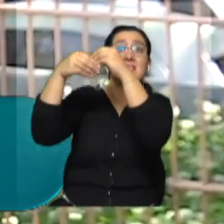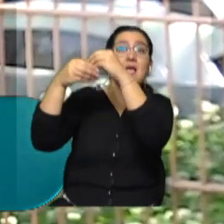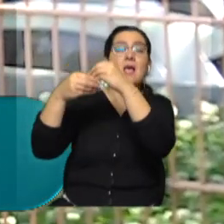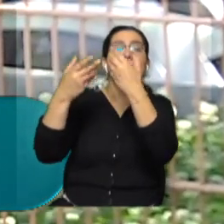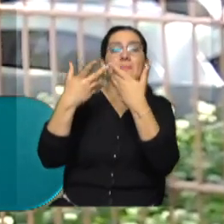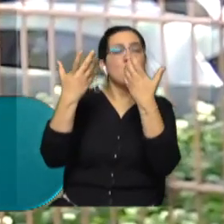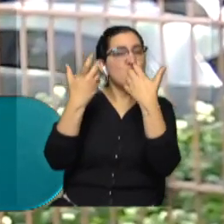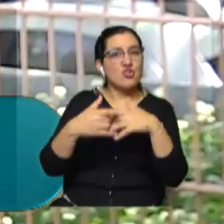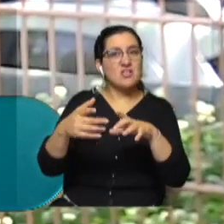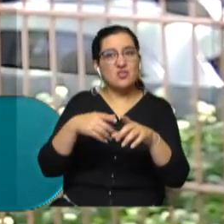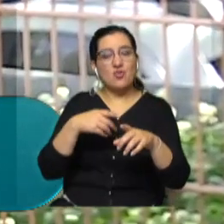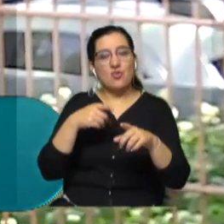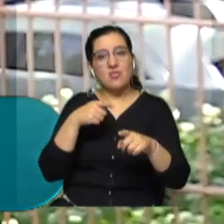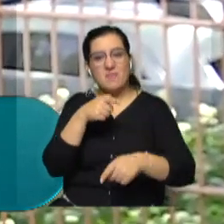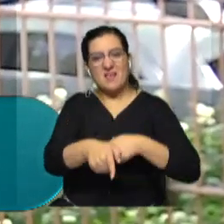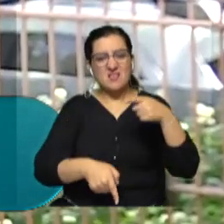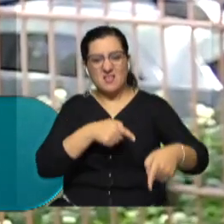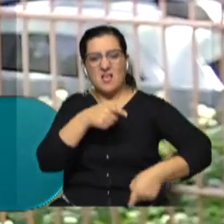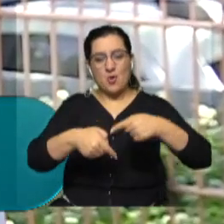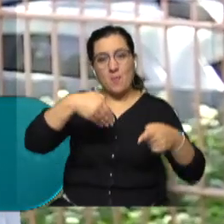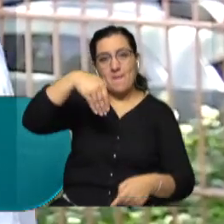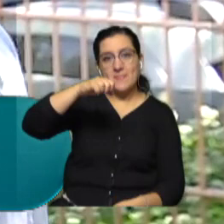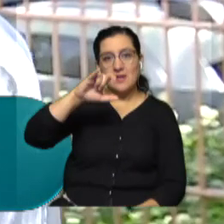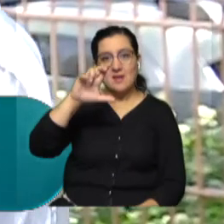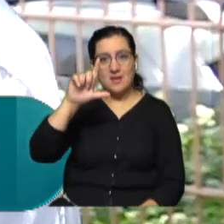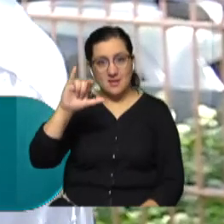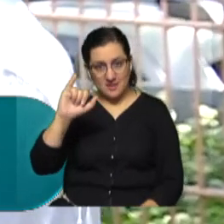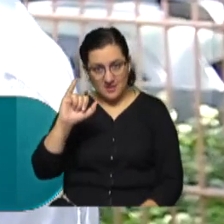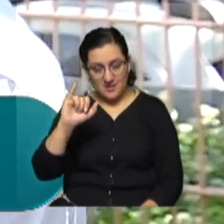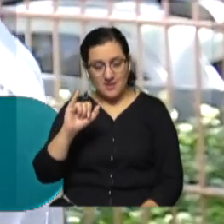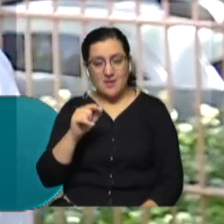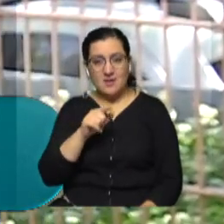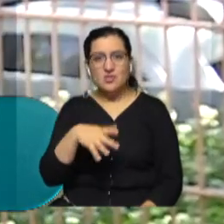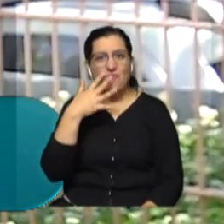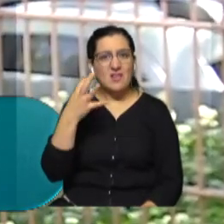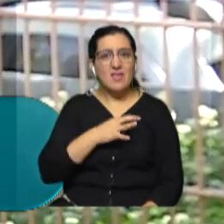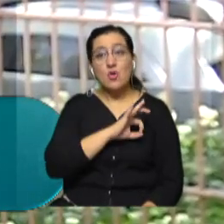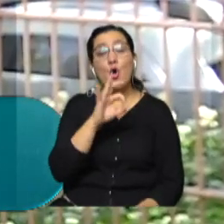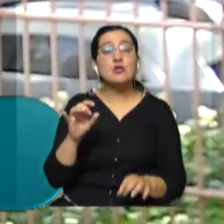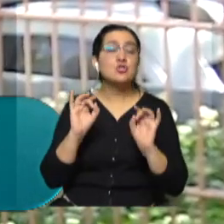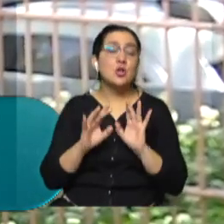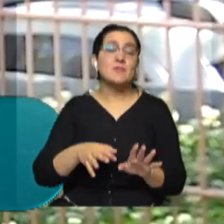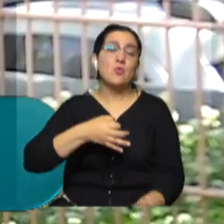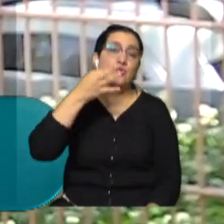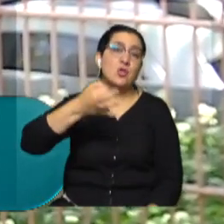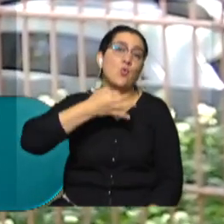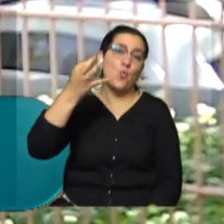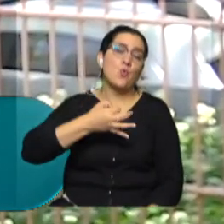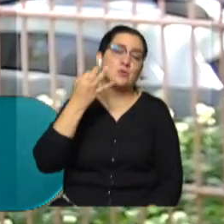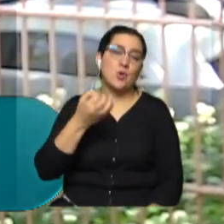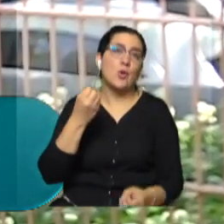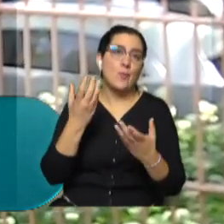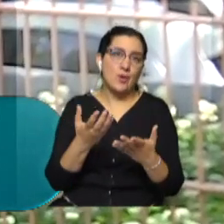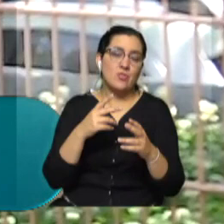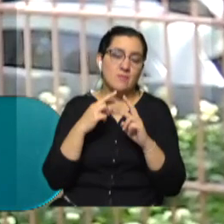efecto, digamos, de no victimización de Milei. ¿Esto se da en la realidad o es simplemente un discurso de asesores que de repente, bueno, tienen